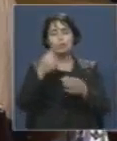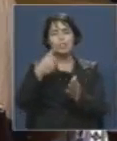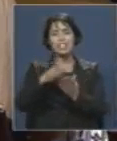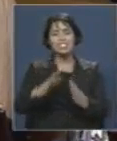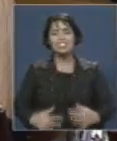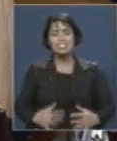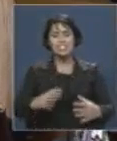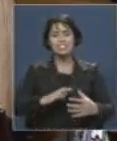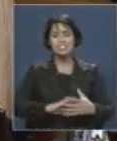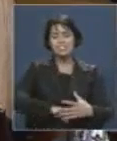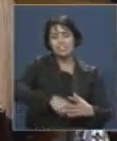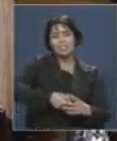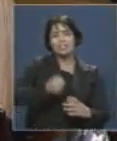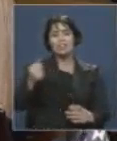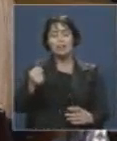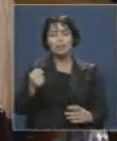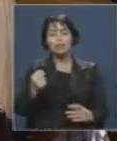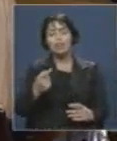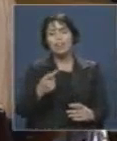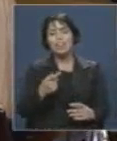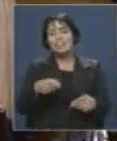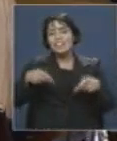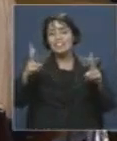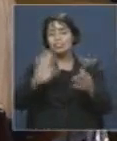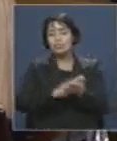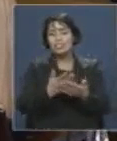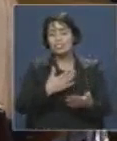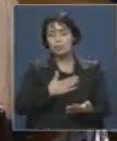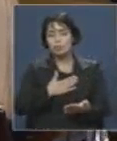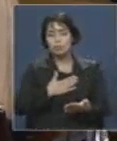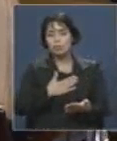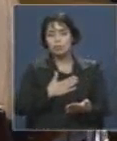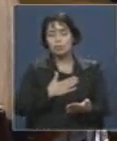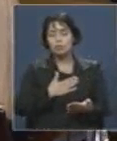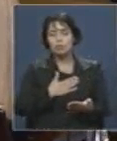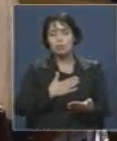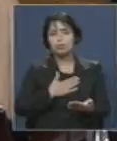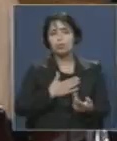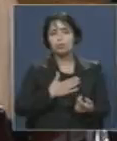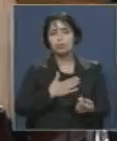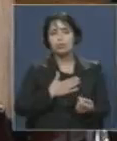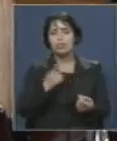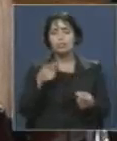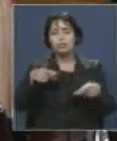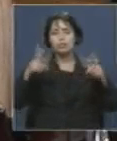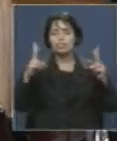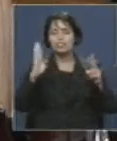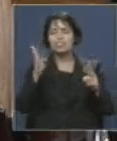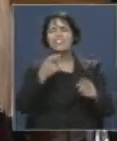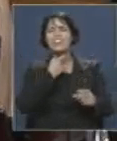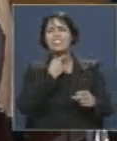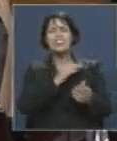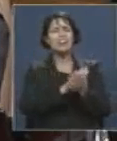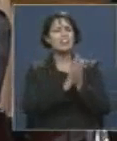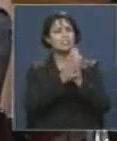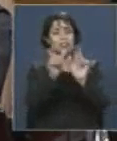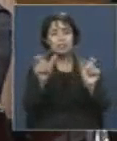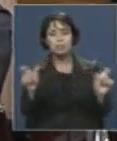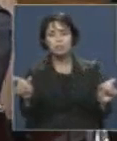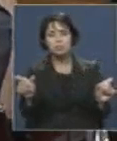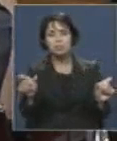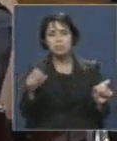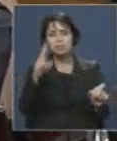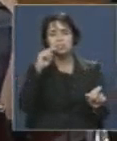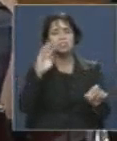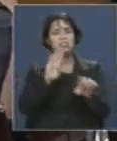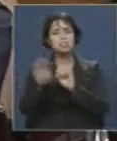Tribunal Constitucional han olvidado, es que el derecho a la salud es, valga la redundancia, un derecho que debe ser garantizado a todas las personas sin ningún